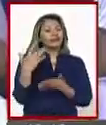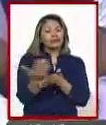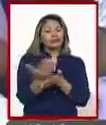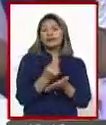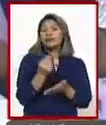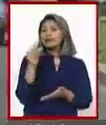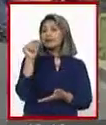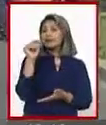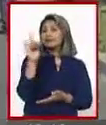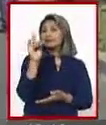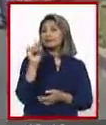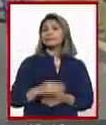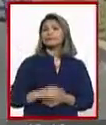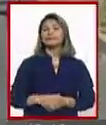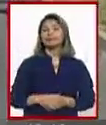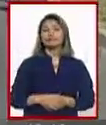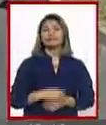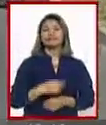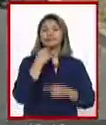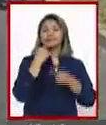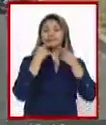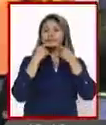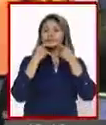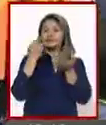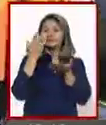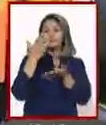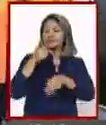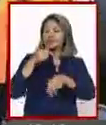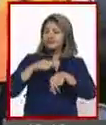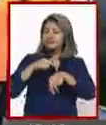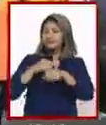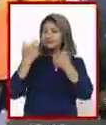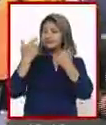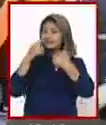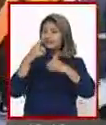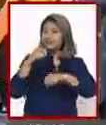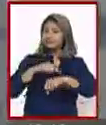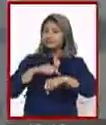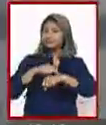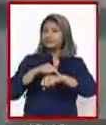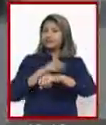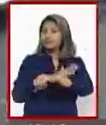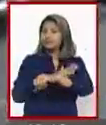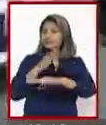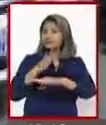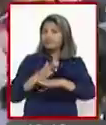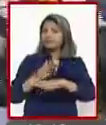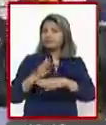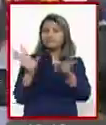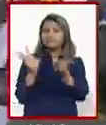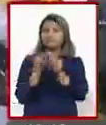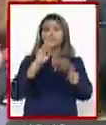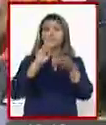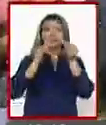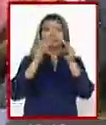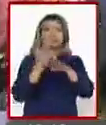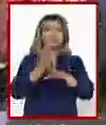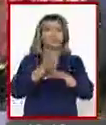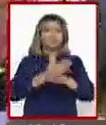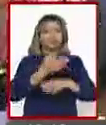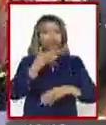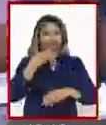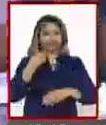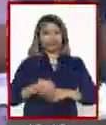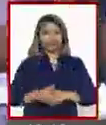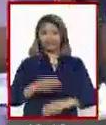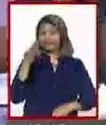20 bolivianos. Ante ello han anunciado un plazo que le han dado a las autoridades para que se reúnan en Montero lo más antes posible.